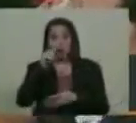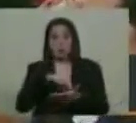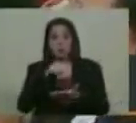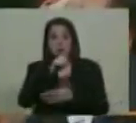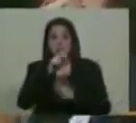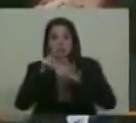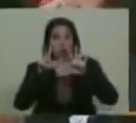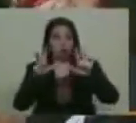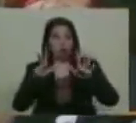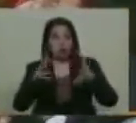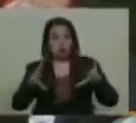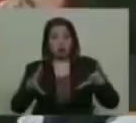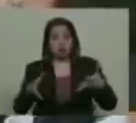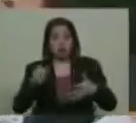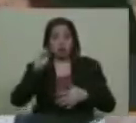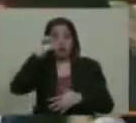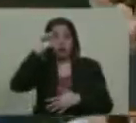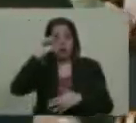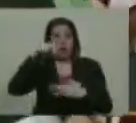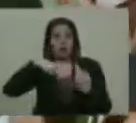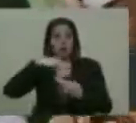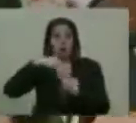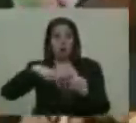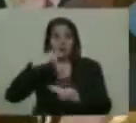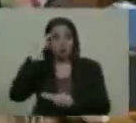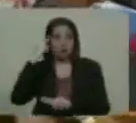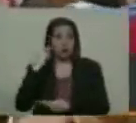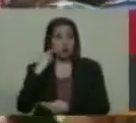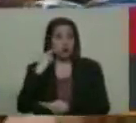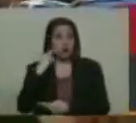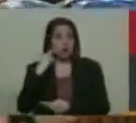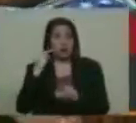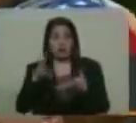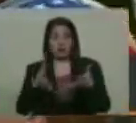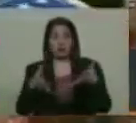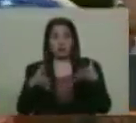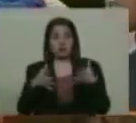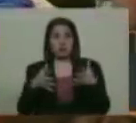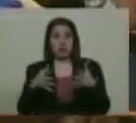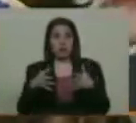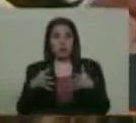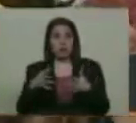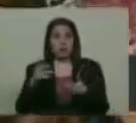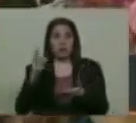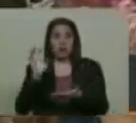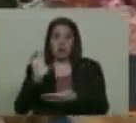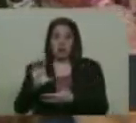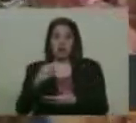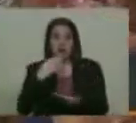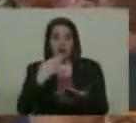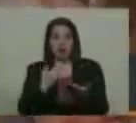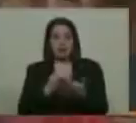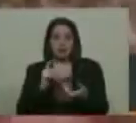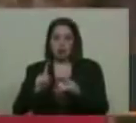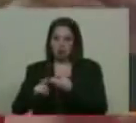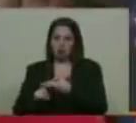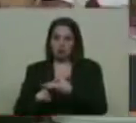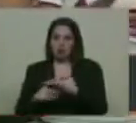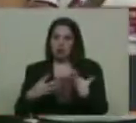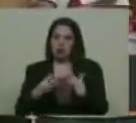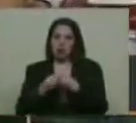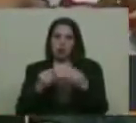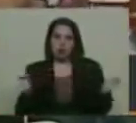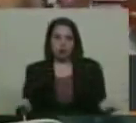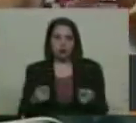La victoria de la revolución bolivariana, la victoria de la patria. Gracias, Silvia. Vamos adelante, con mucha